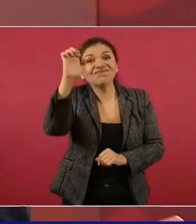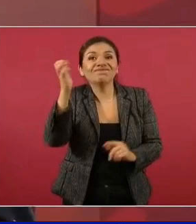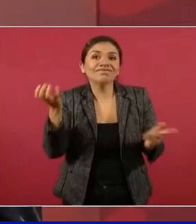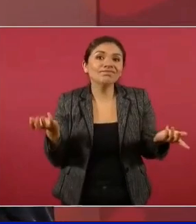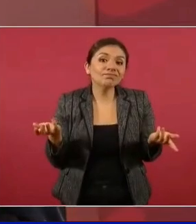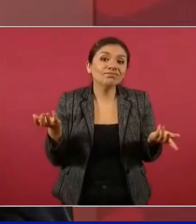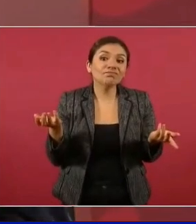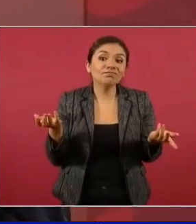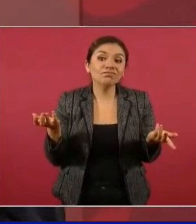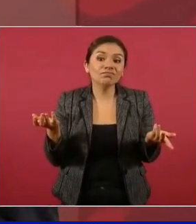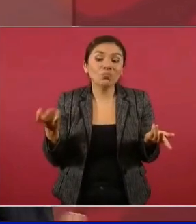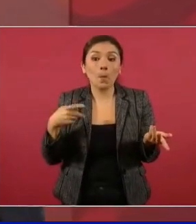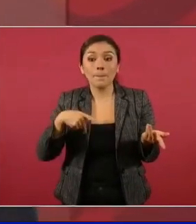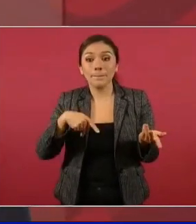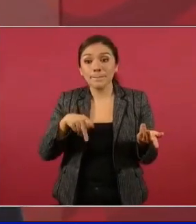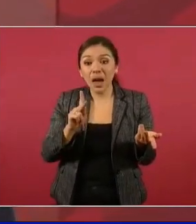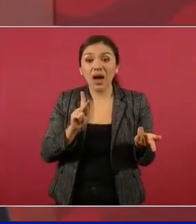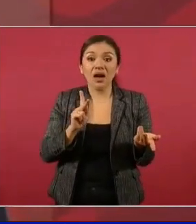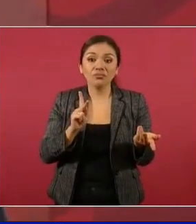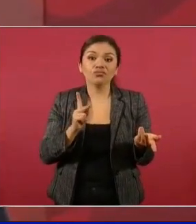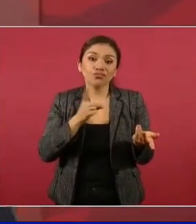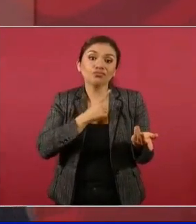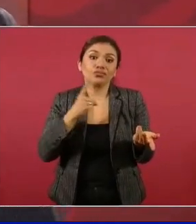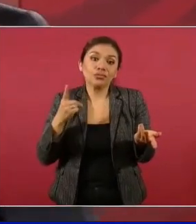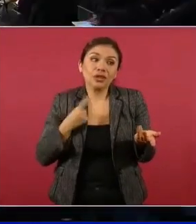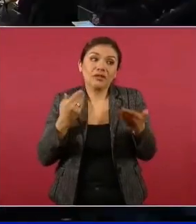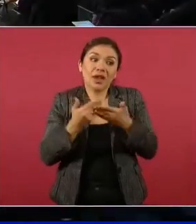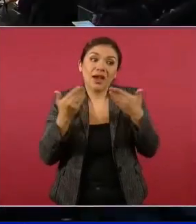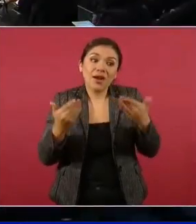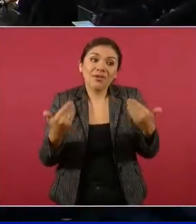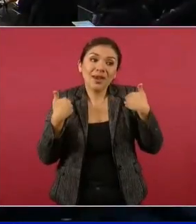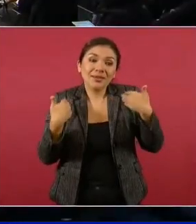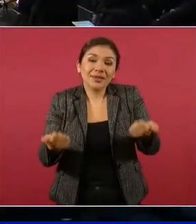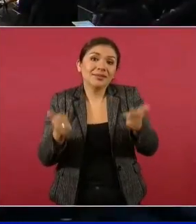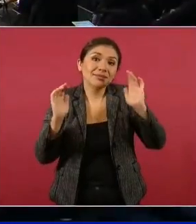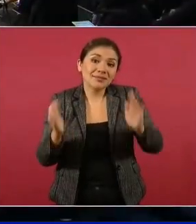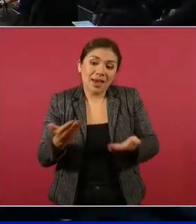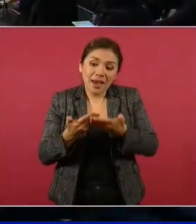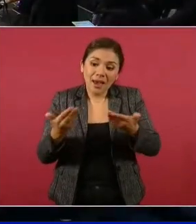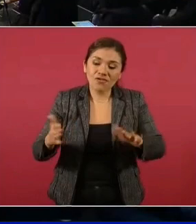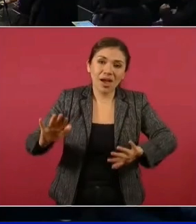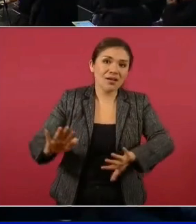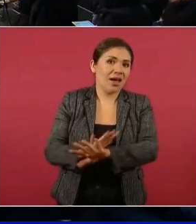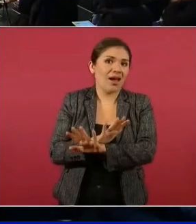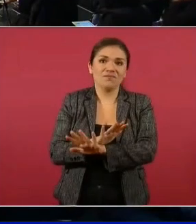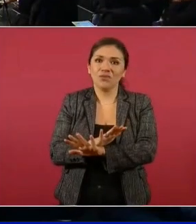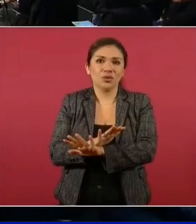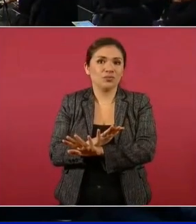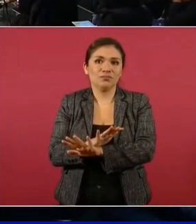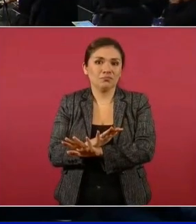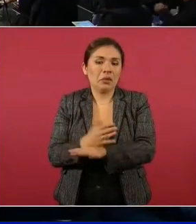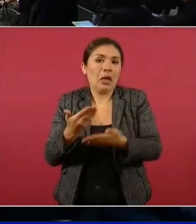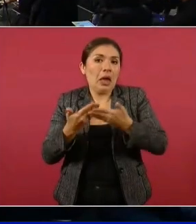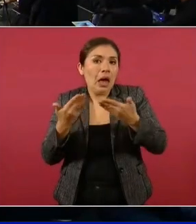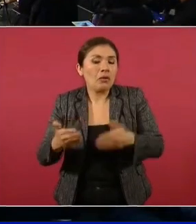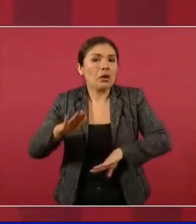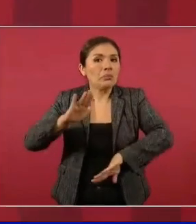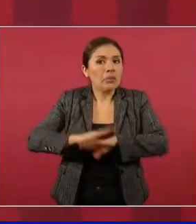pero pues deben de entender que ya esto cambió. Ahora lo que